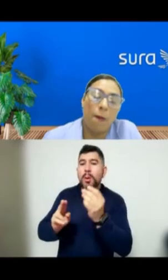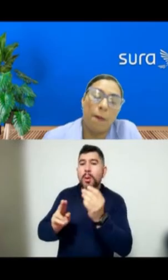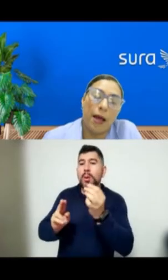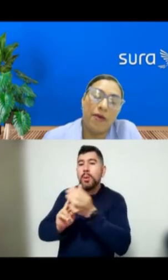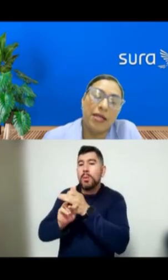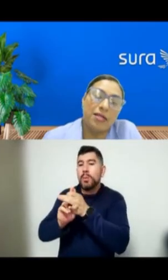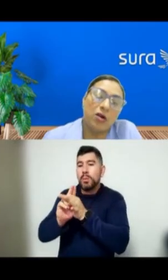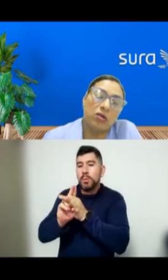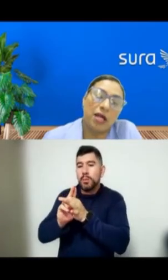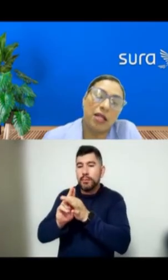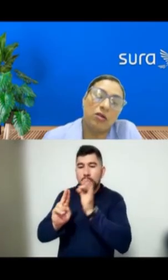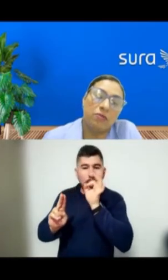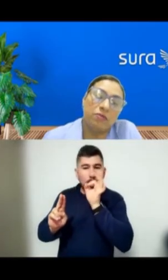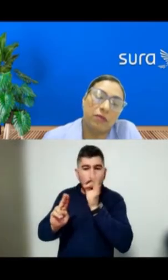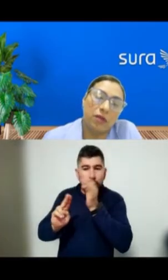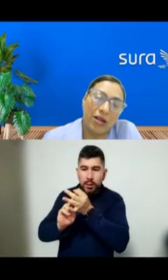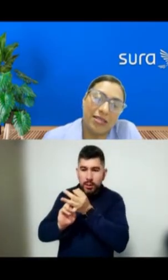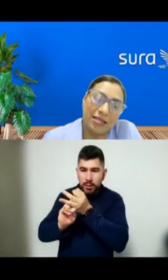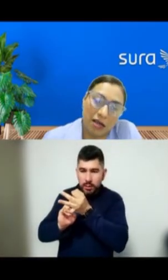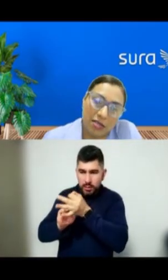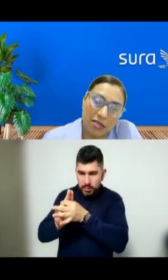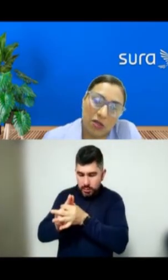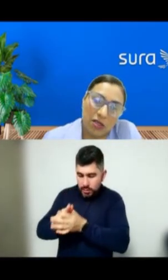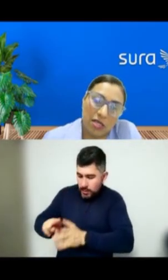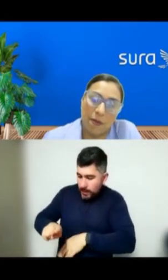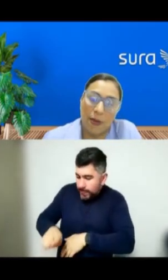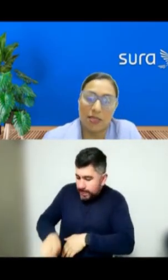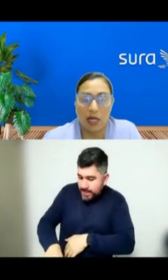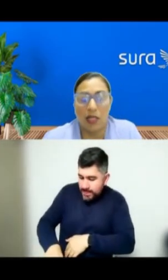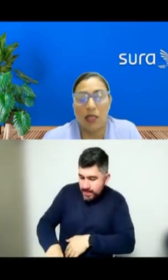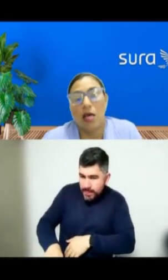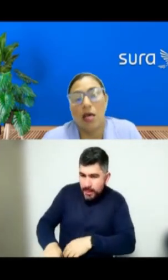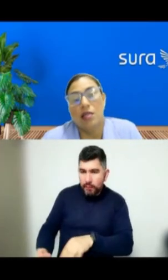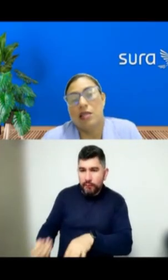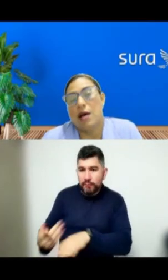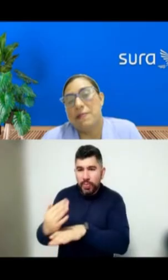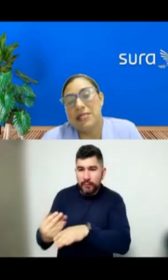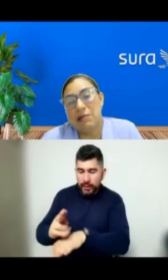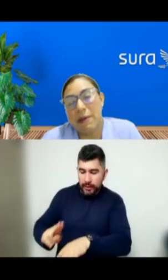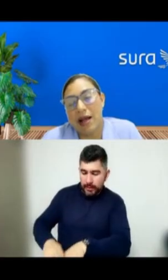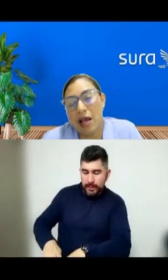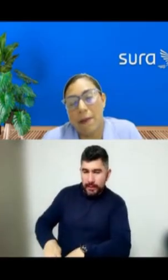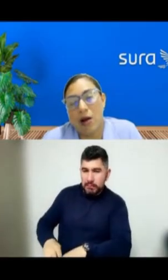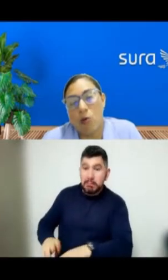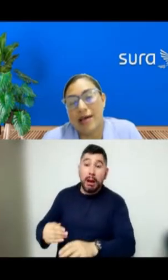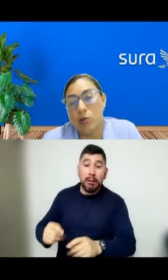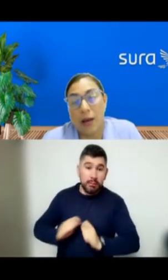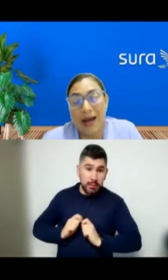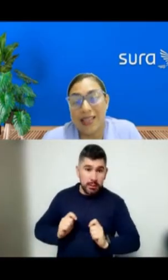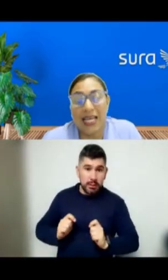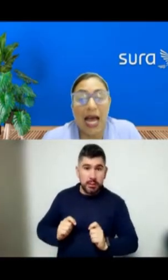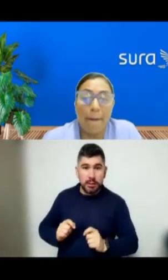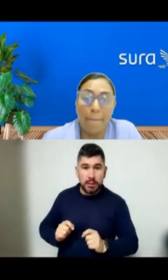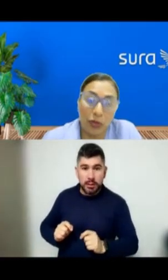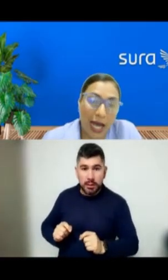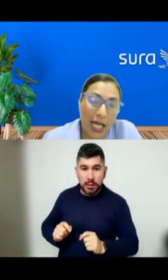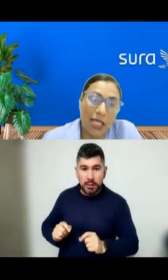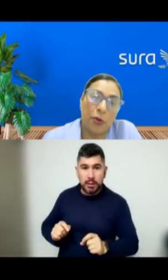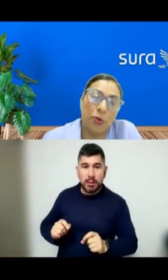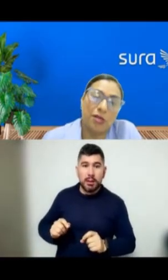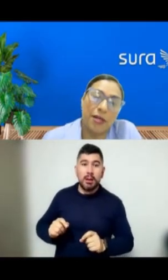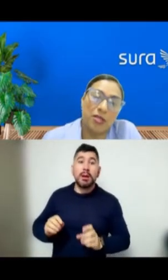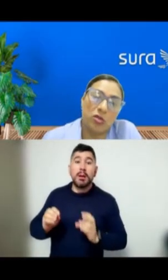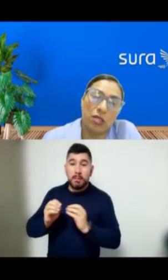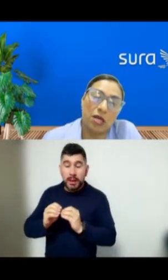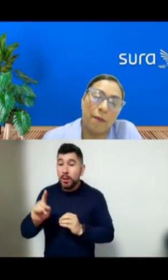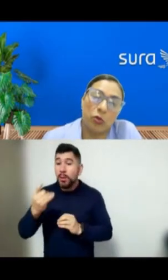deditos, para evitar ese contacto con esas secreciones de ese paciente. También me sirve ¿para qué? Para guardar una parte